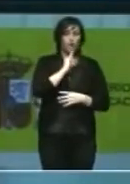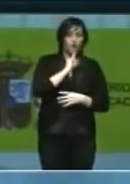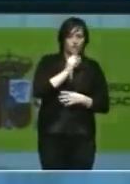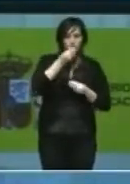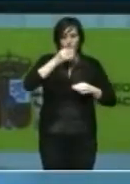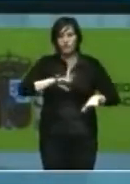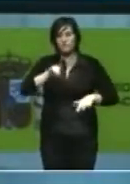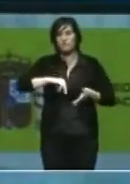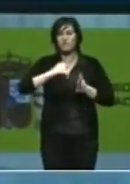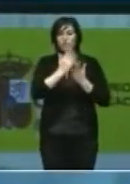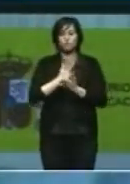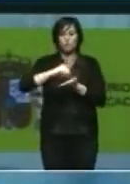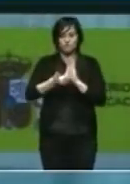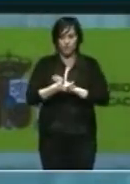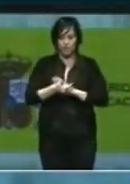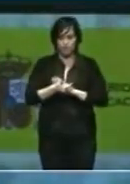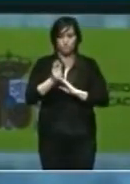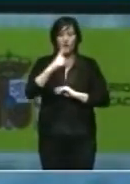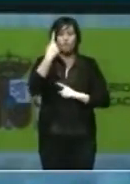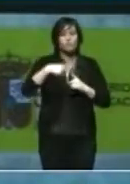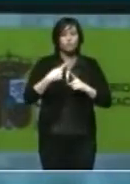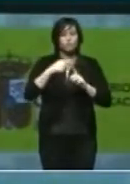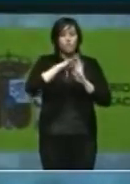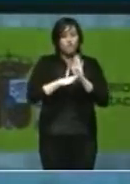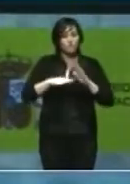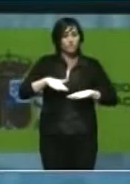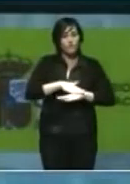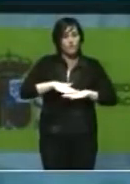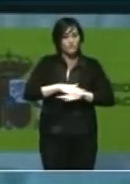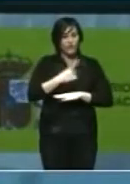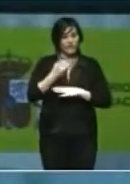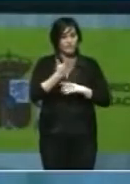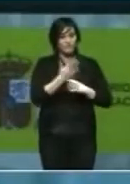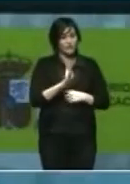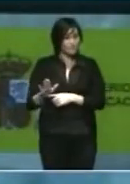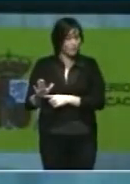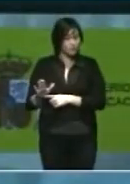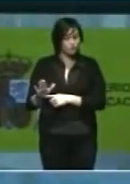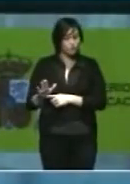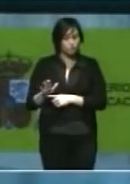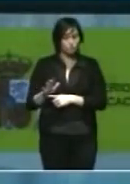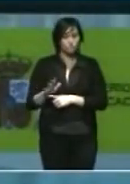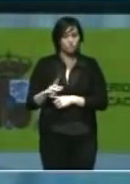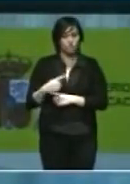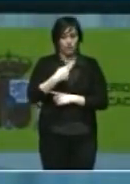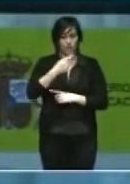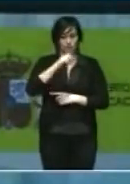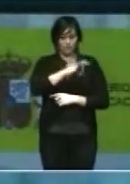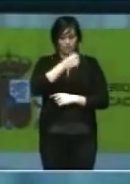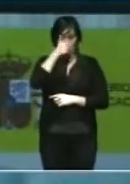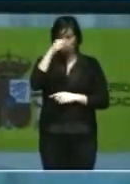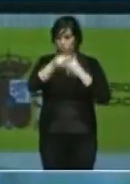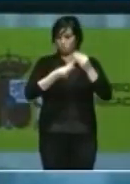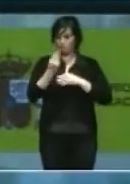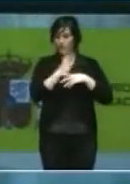estudios técnicos. Una de las condiciones fundamentales de este planteamiento que Candilis y Josip Butz plantean